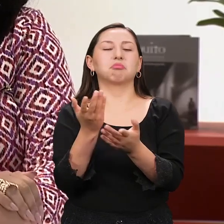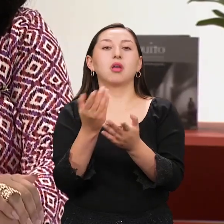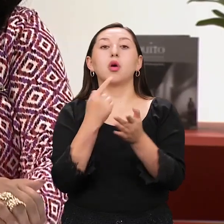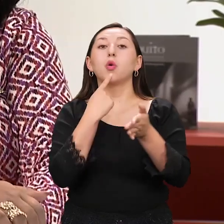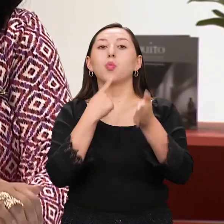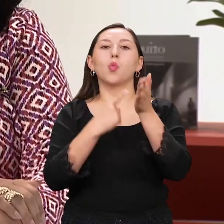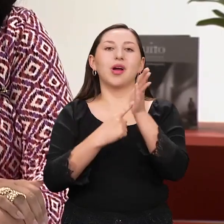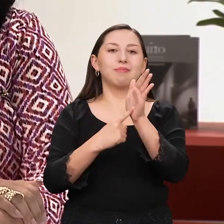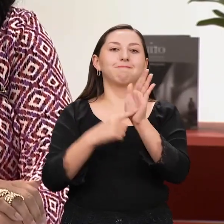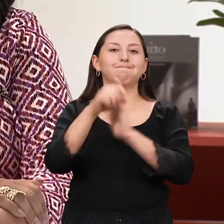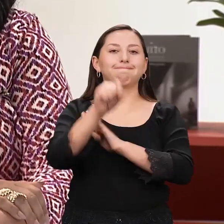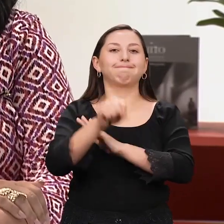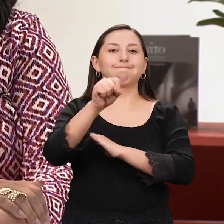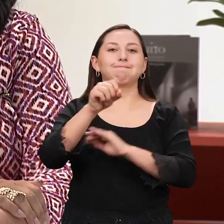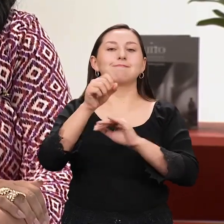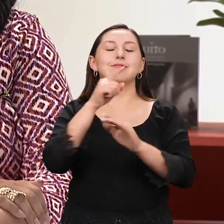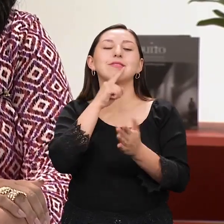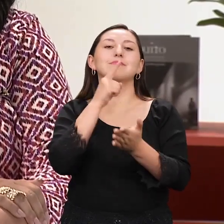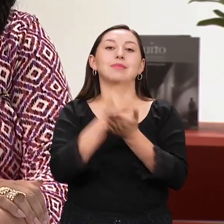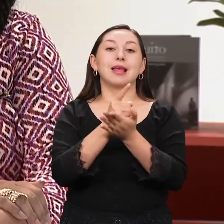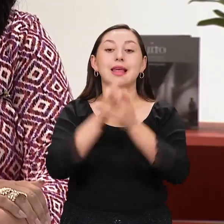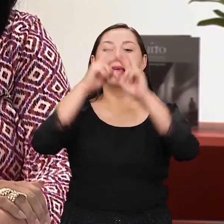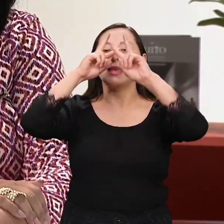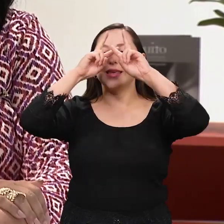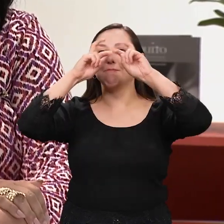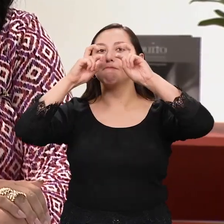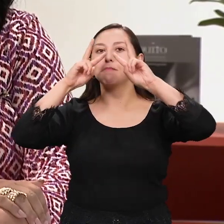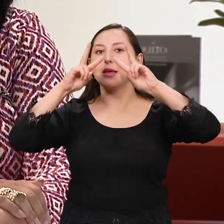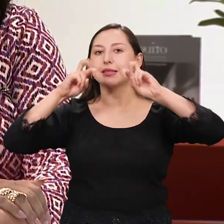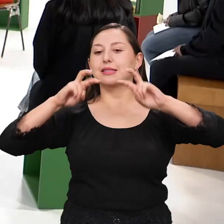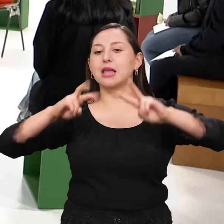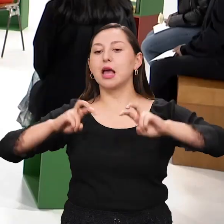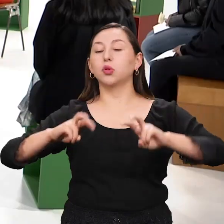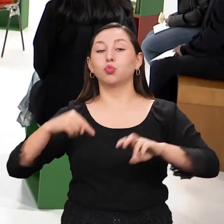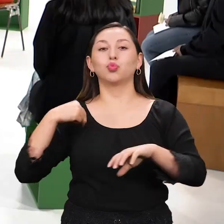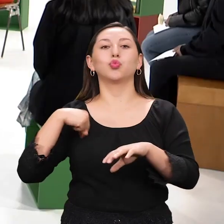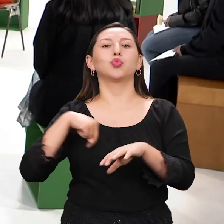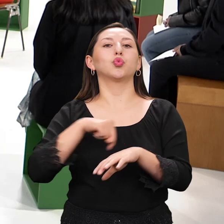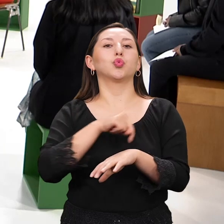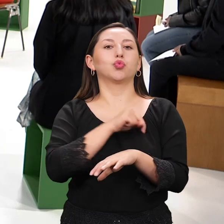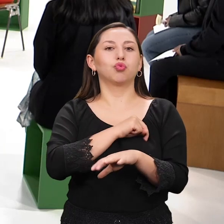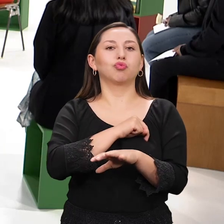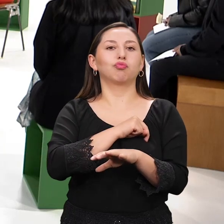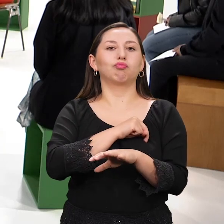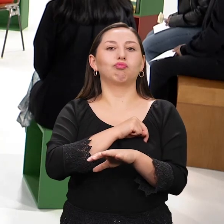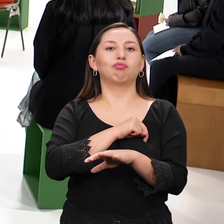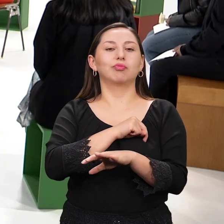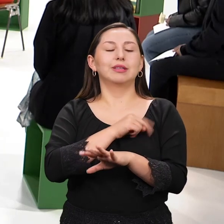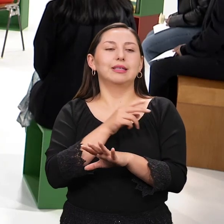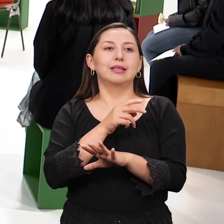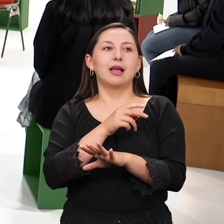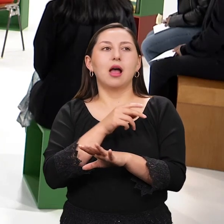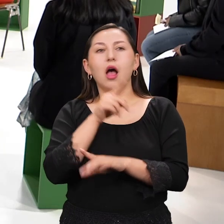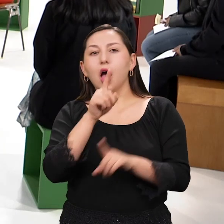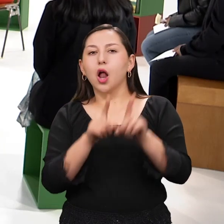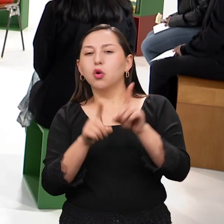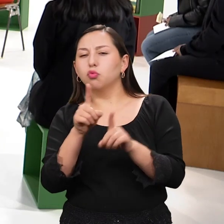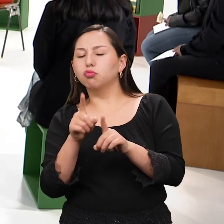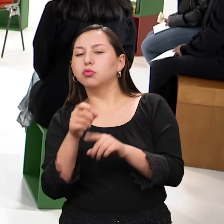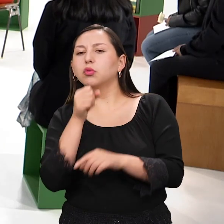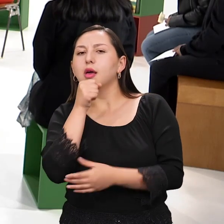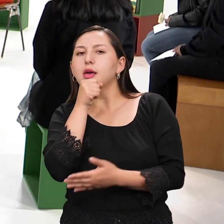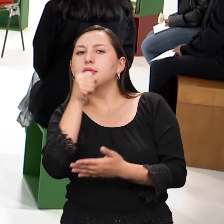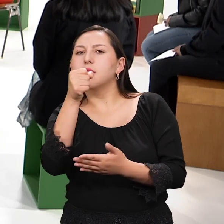nos pareció bastante llamativo en una investigación que hicimos recientemente fue que toda esta suerte de testimonios que se